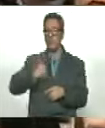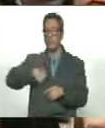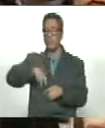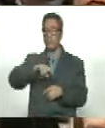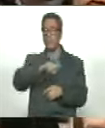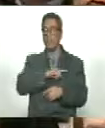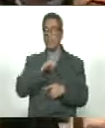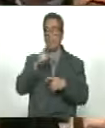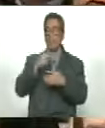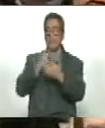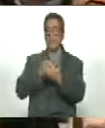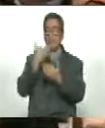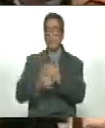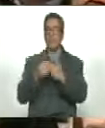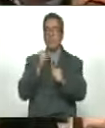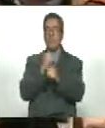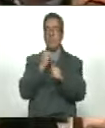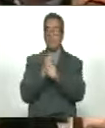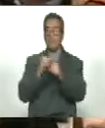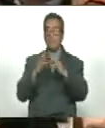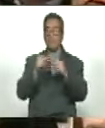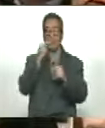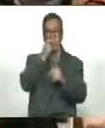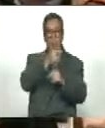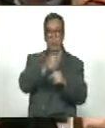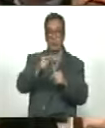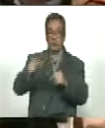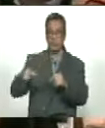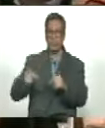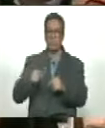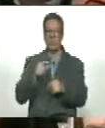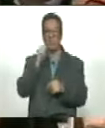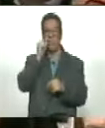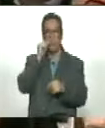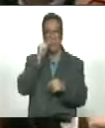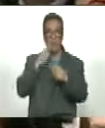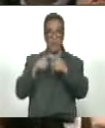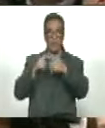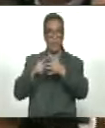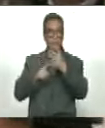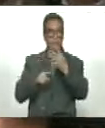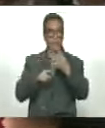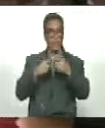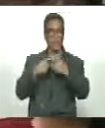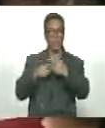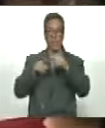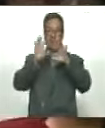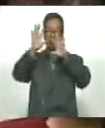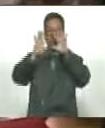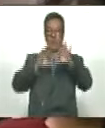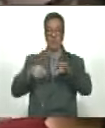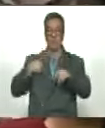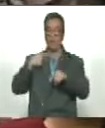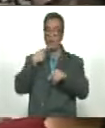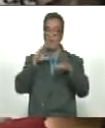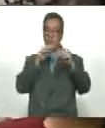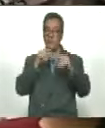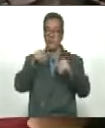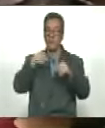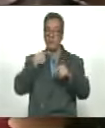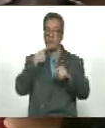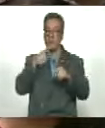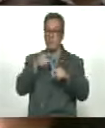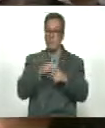Nosotros estamos planificando en función del ser humano. En otras partes, en otras latitudes, y cuando se habla de eso hay que ser